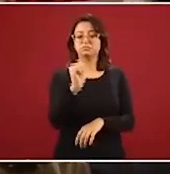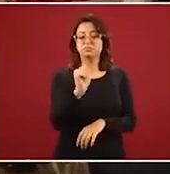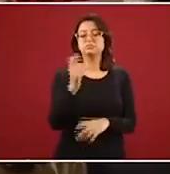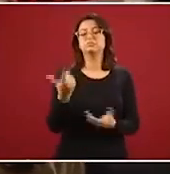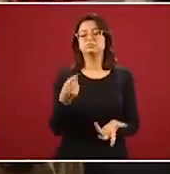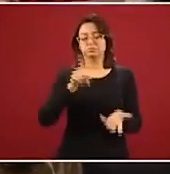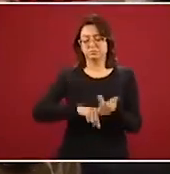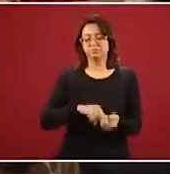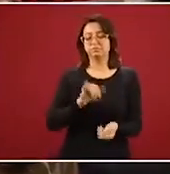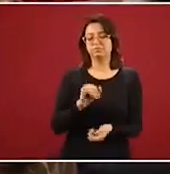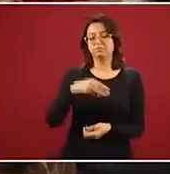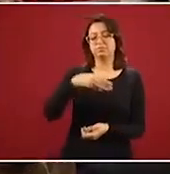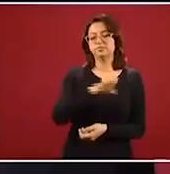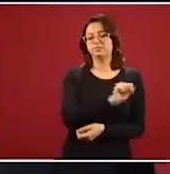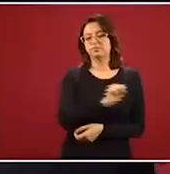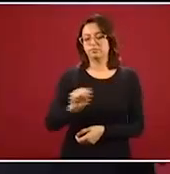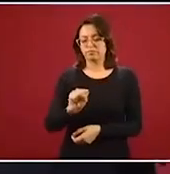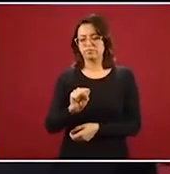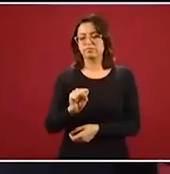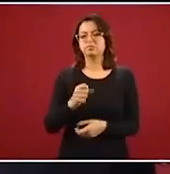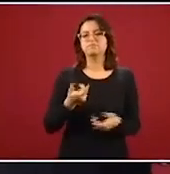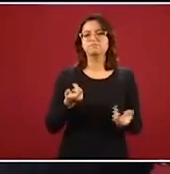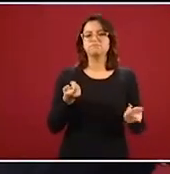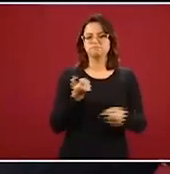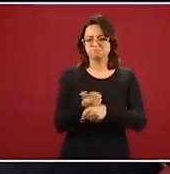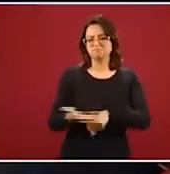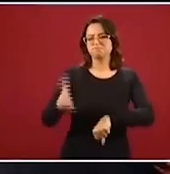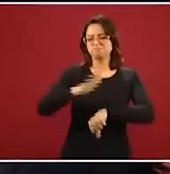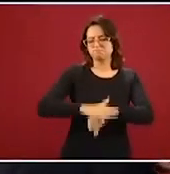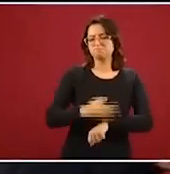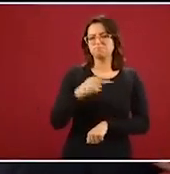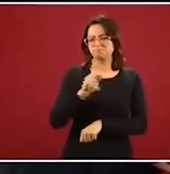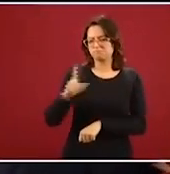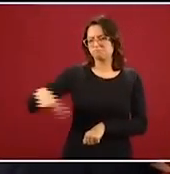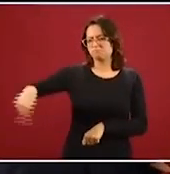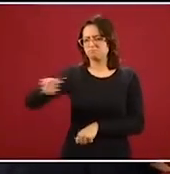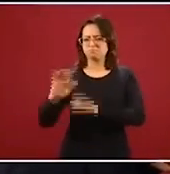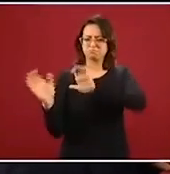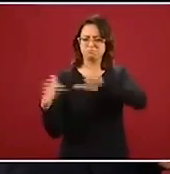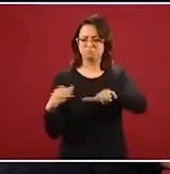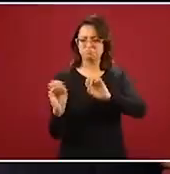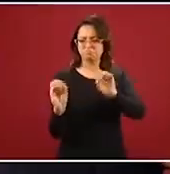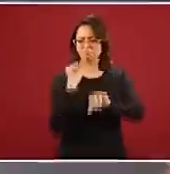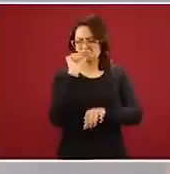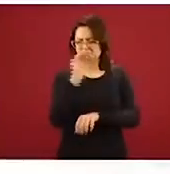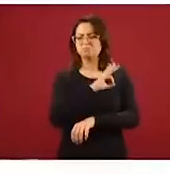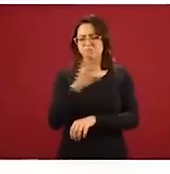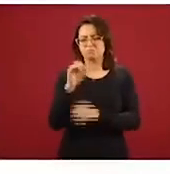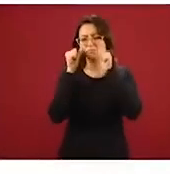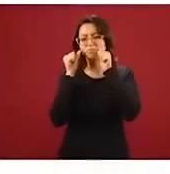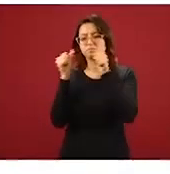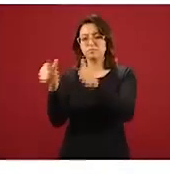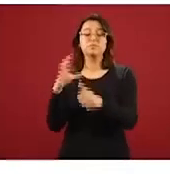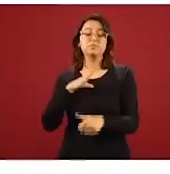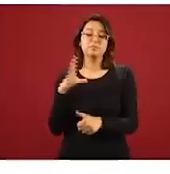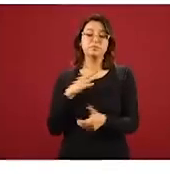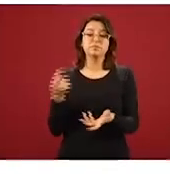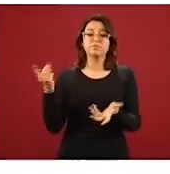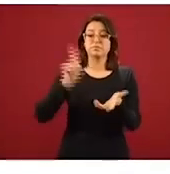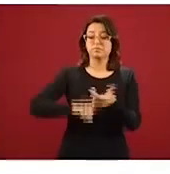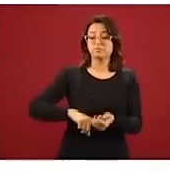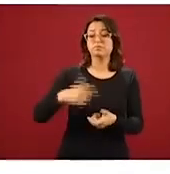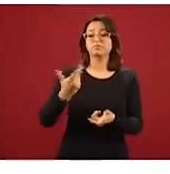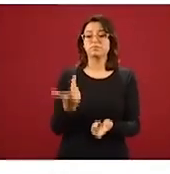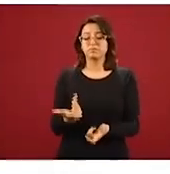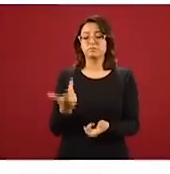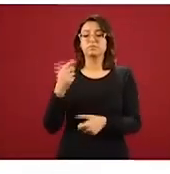administra el Instituto Mexicano del Seguro Social, y tiene un programa de jornadas médico-quirúrgicas. Lo que interesa aquí es que